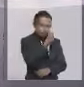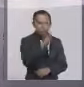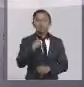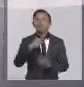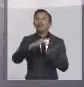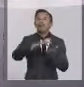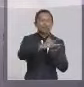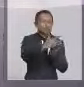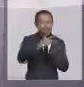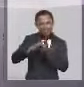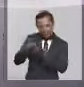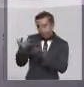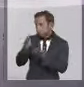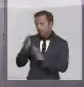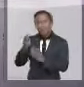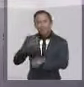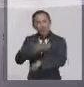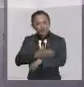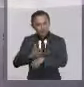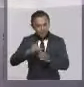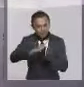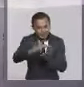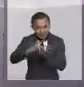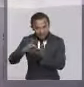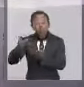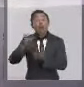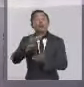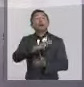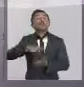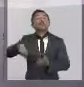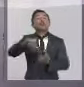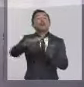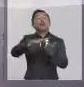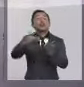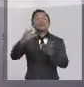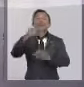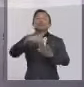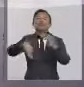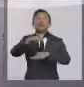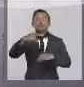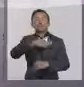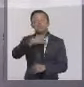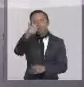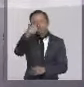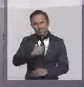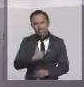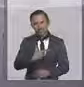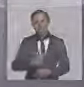compañeros. Gracias, candidatos. Gracias a todos y que pasen una excelente noche.